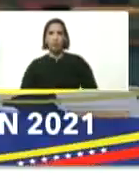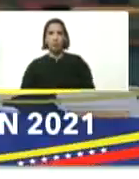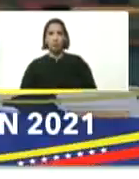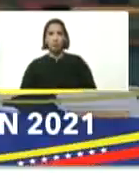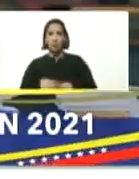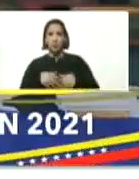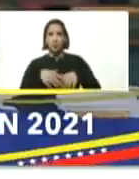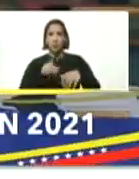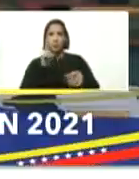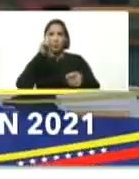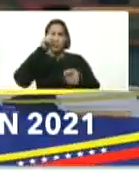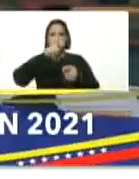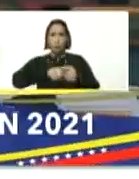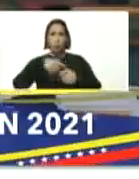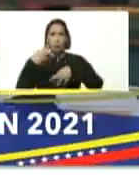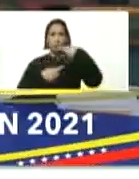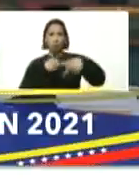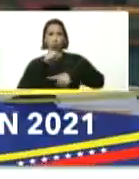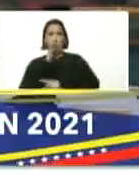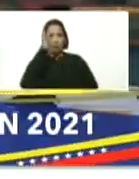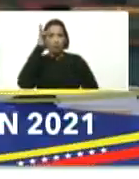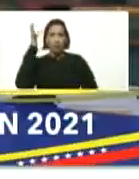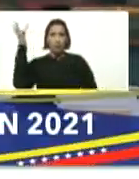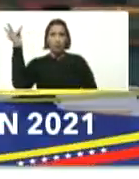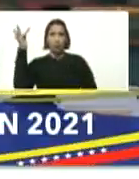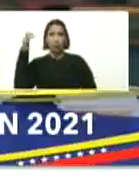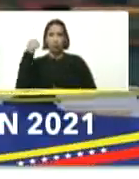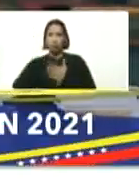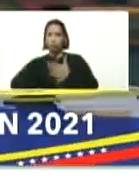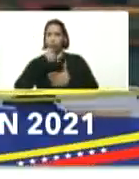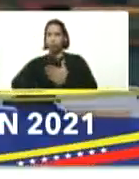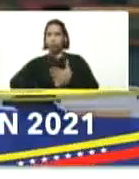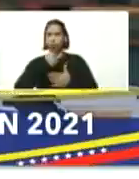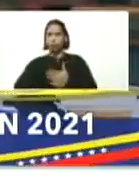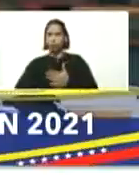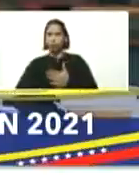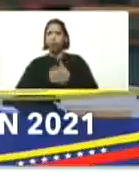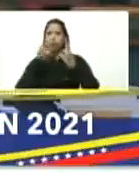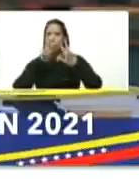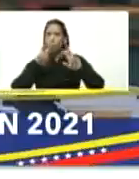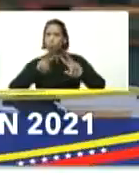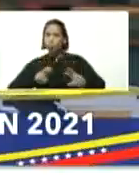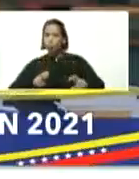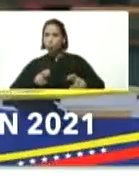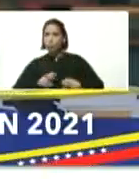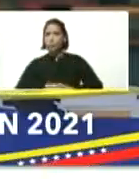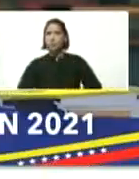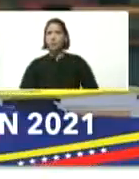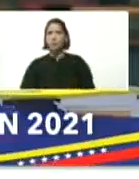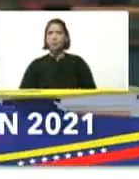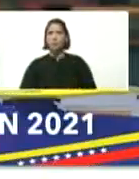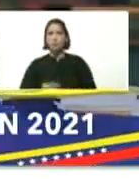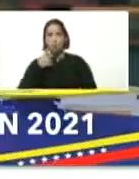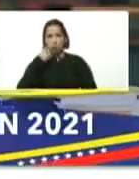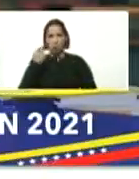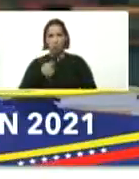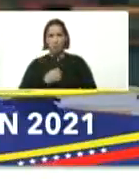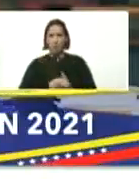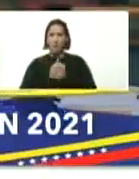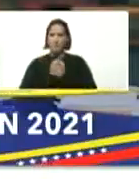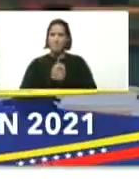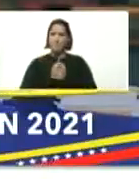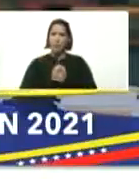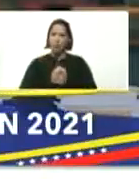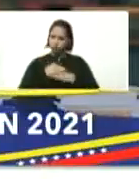militante revolucionario, filósofo, combatiente, crítico, autocrítico. es hombre amigo de los